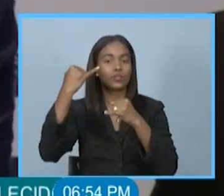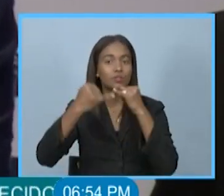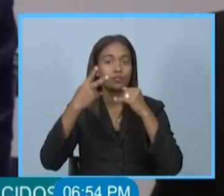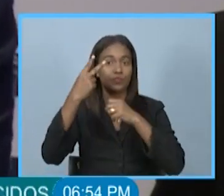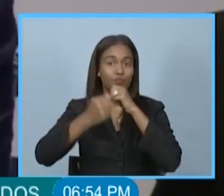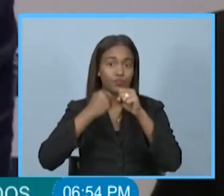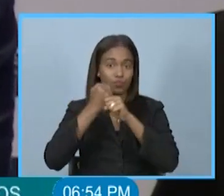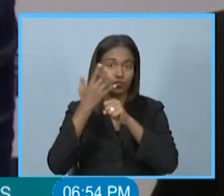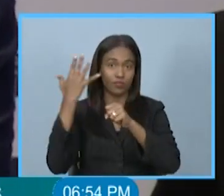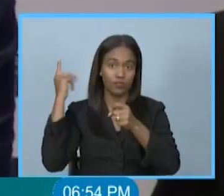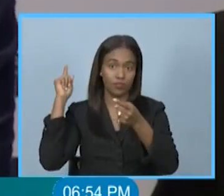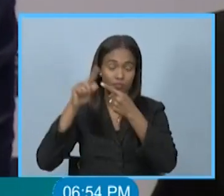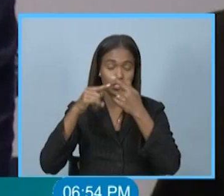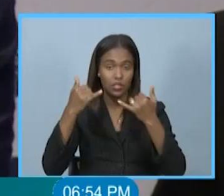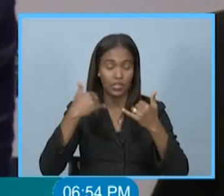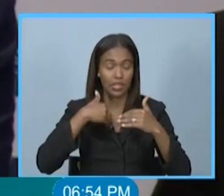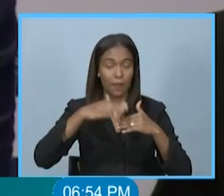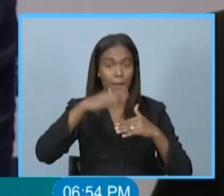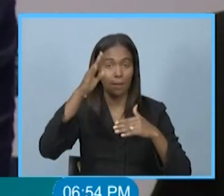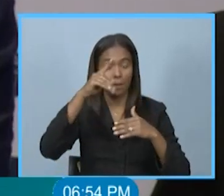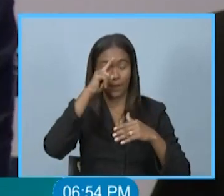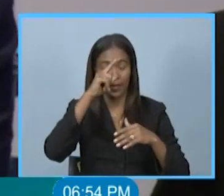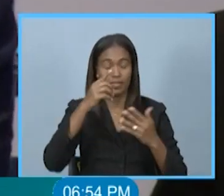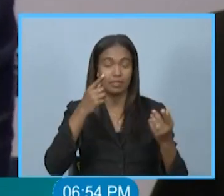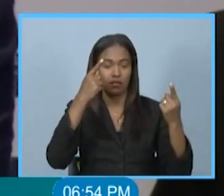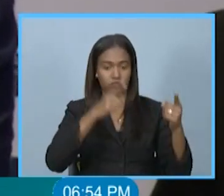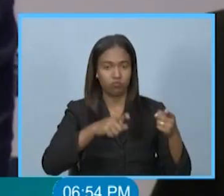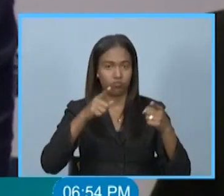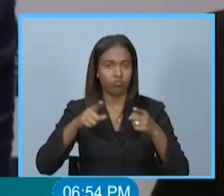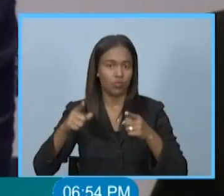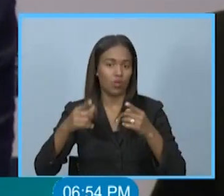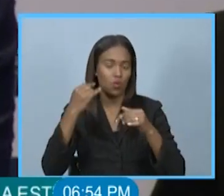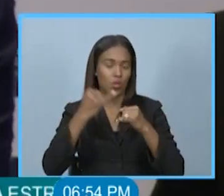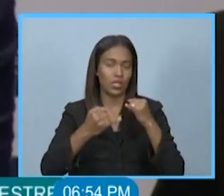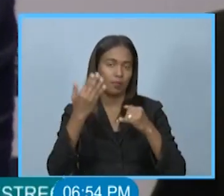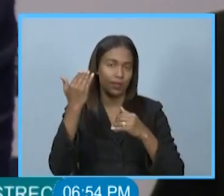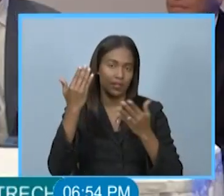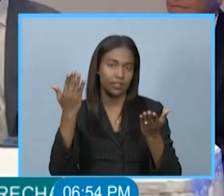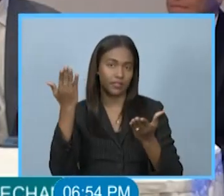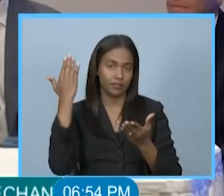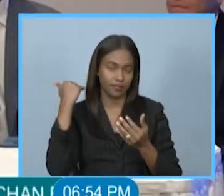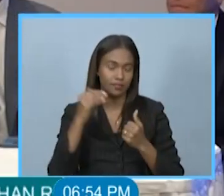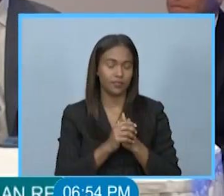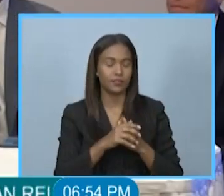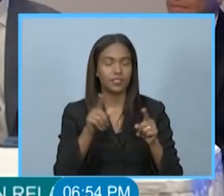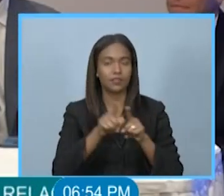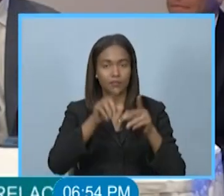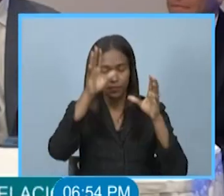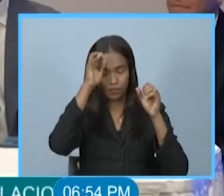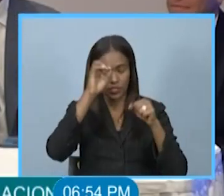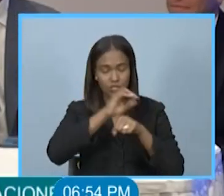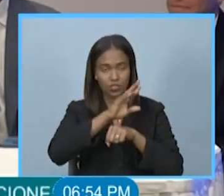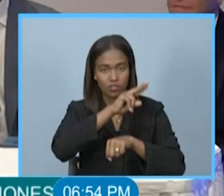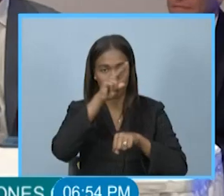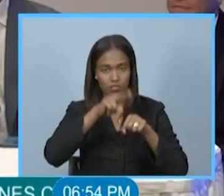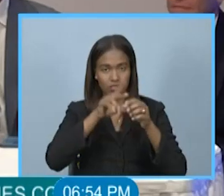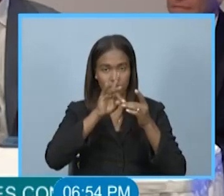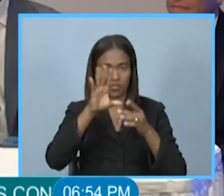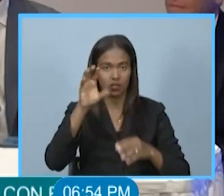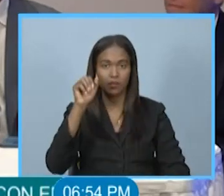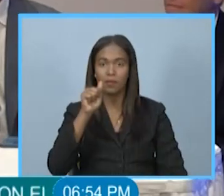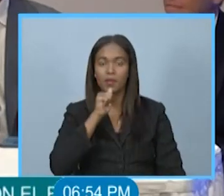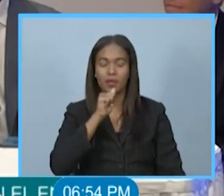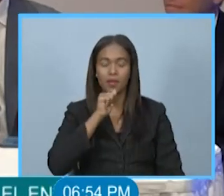dos años ha habido más hallazgos de ilícitos que en los últimos 15 de su lado el presidente del Consejo Nacional de la empresa